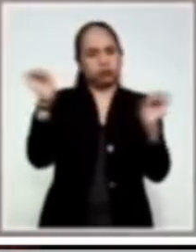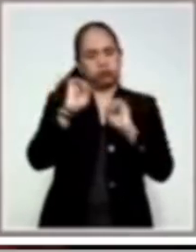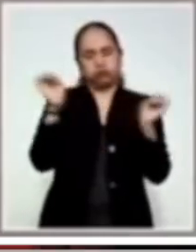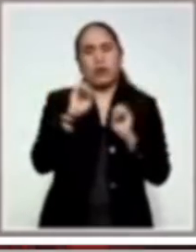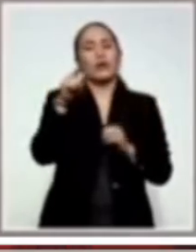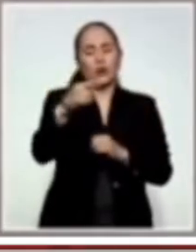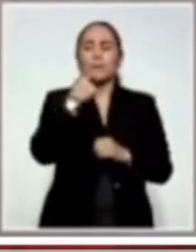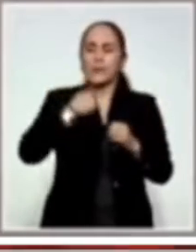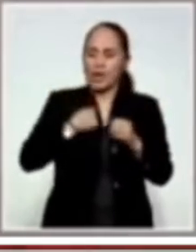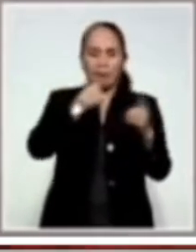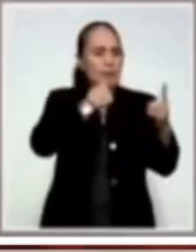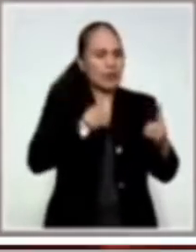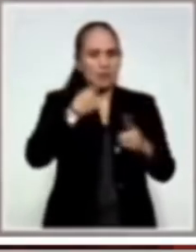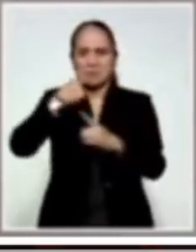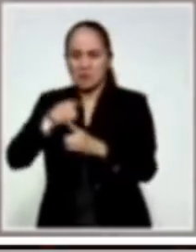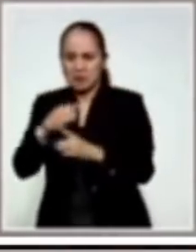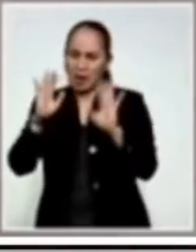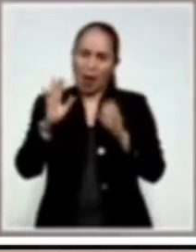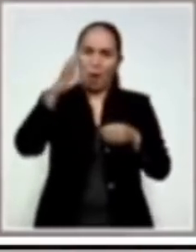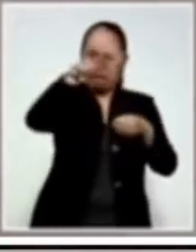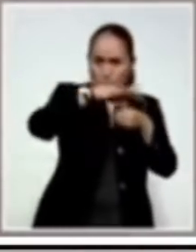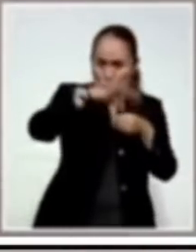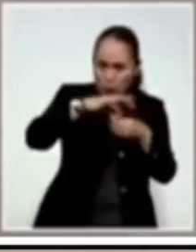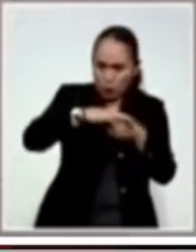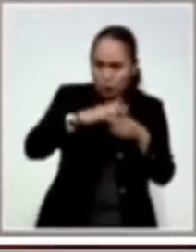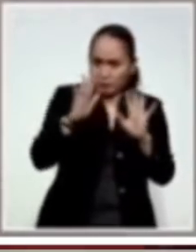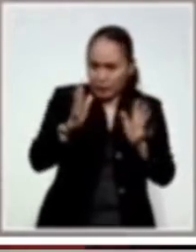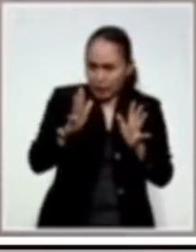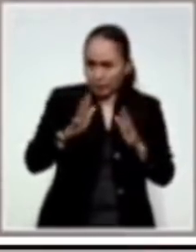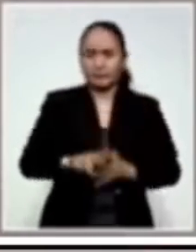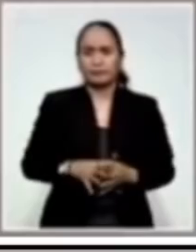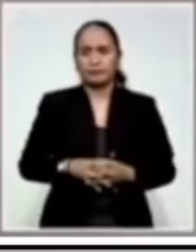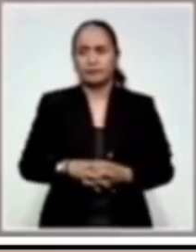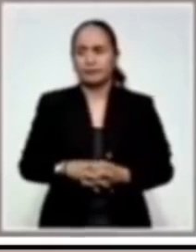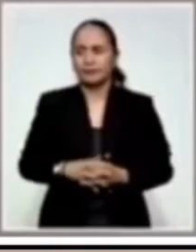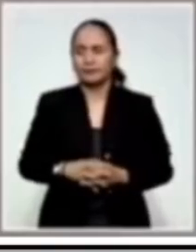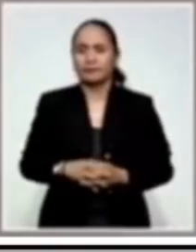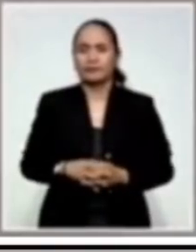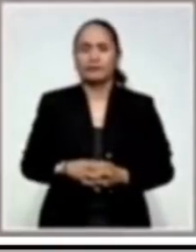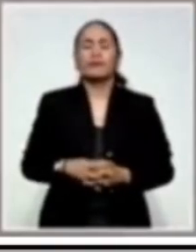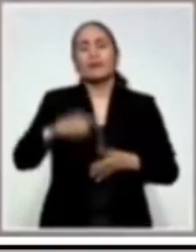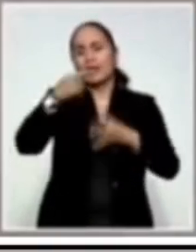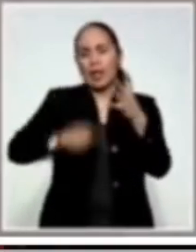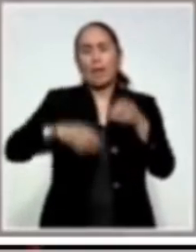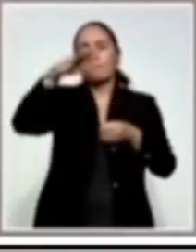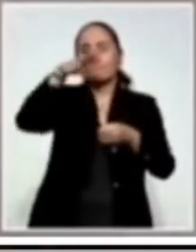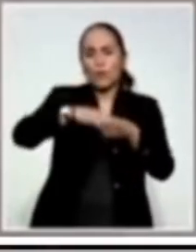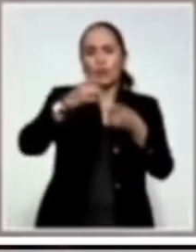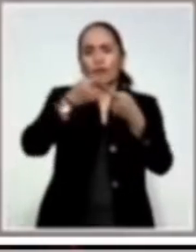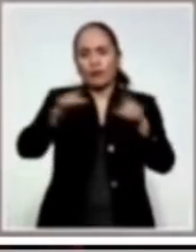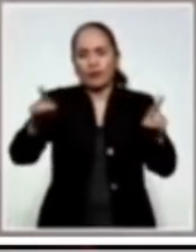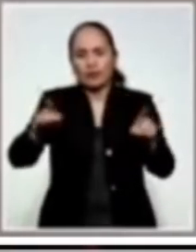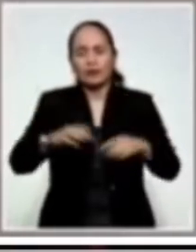votan. El ministro votó diferenciado y cuando advirtió que ese voto diferenciado podía